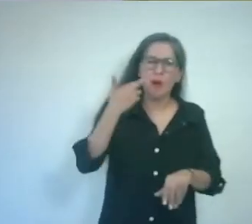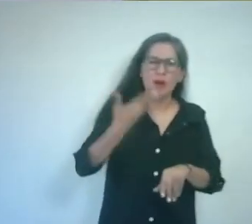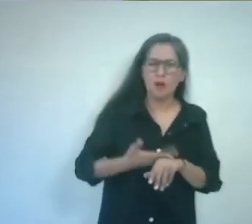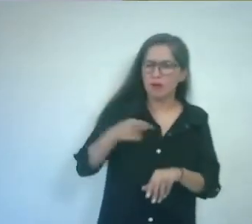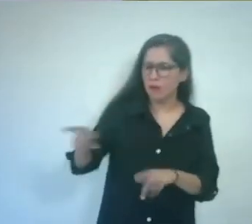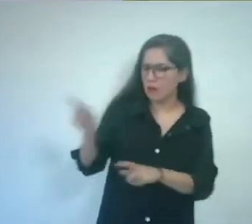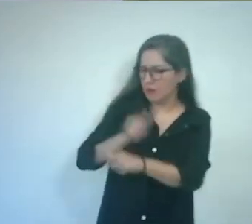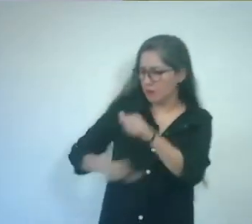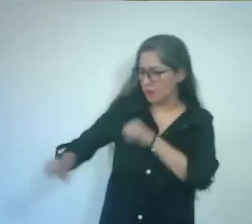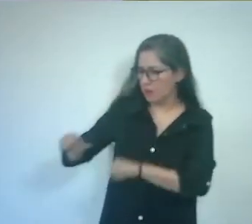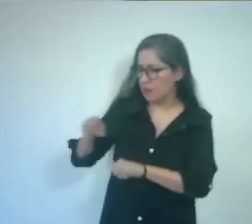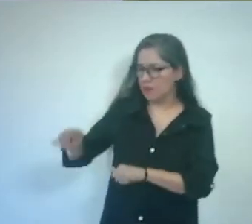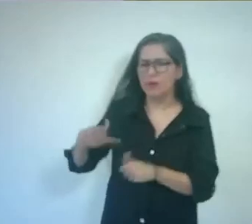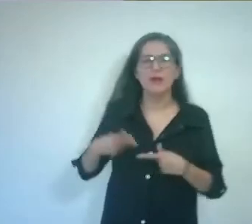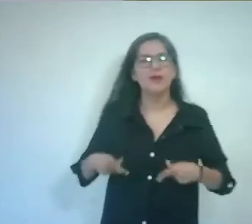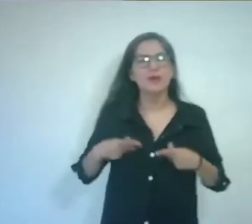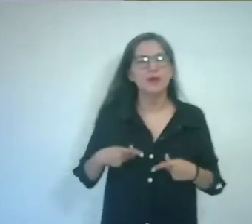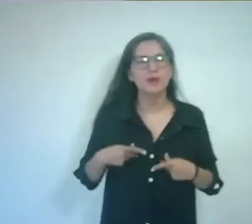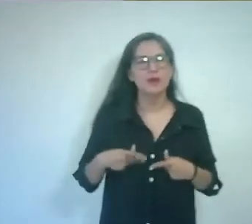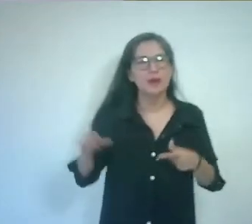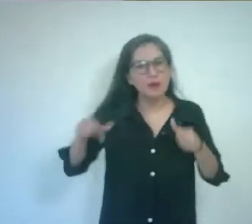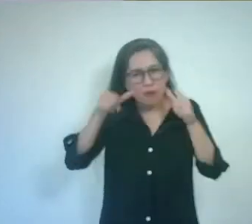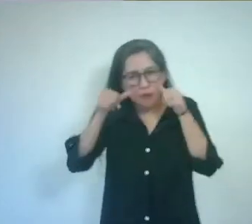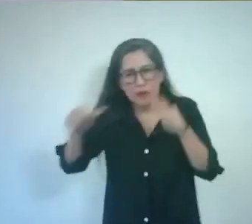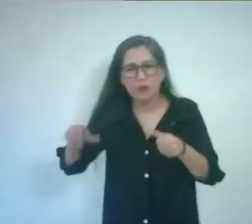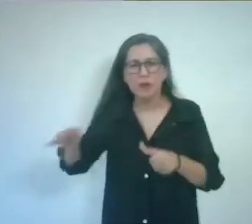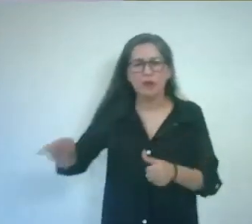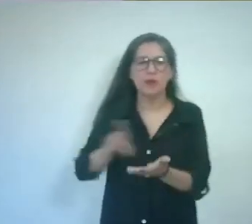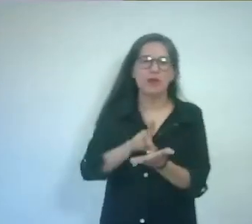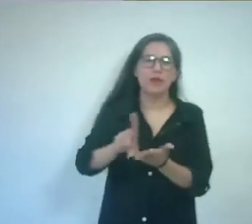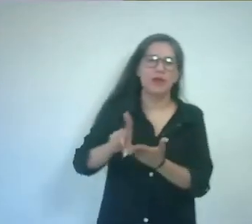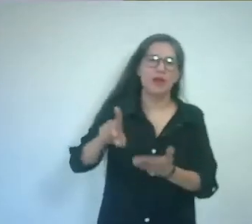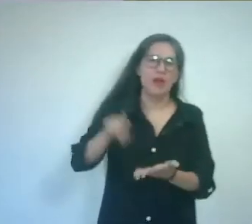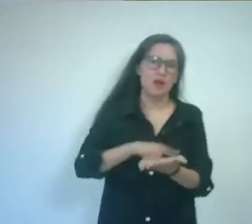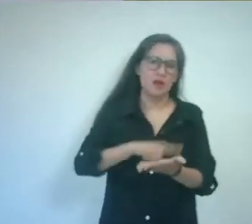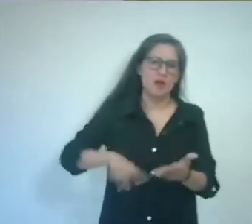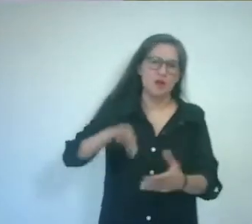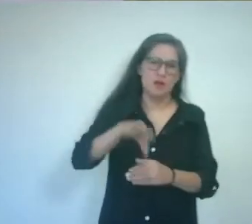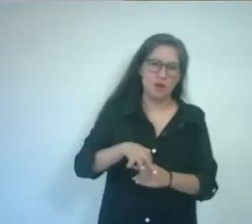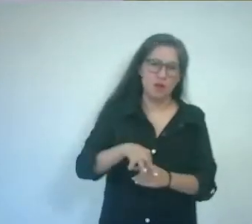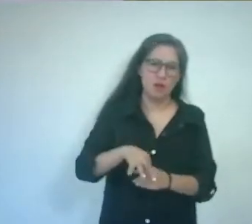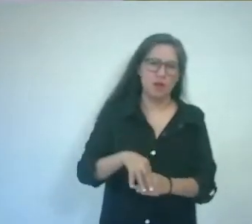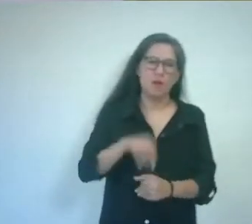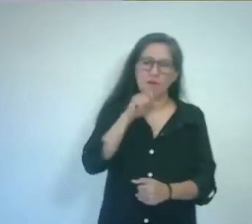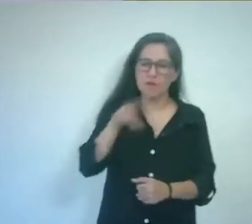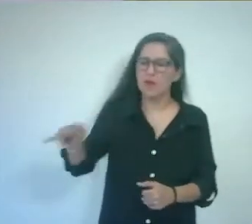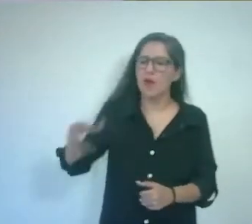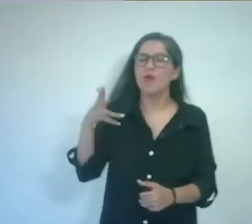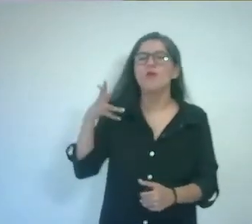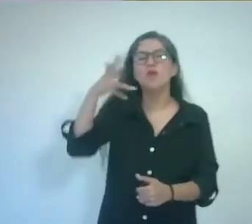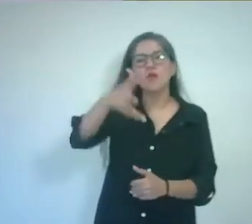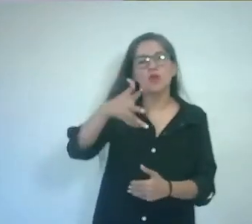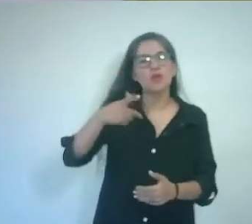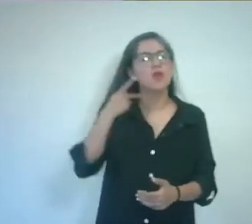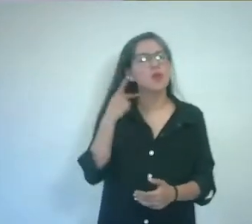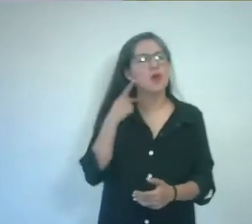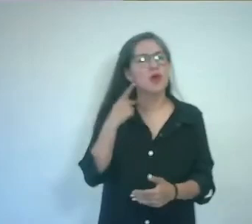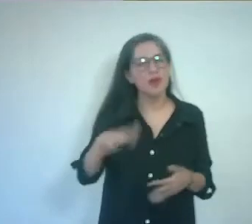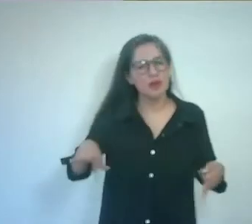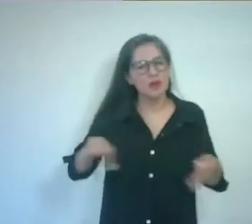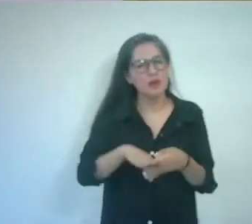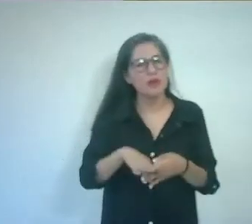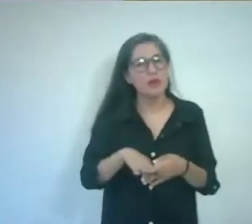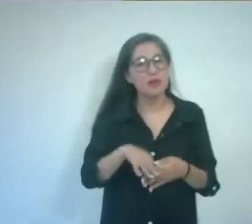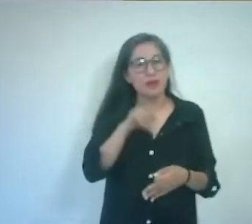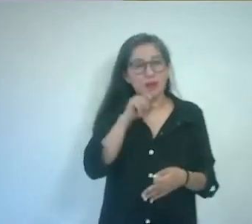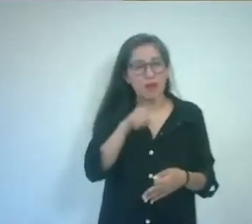ciudadanía atender el llamado a ejercer su derecho al voto y decidir con ello su futuro político inmediato, compensando